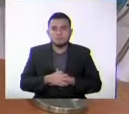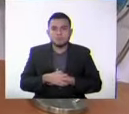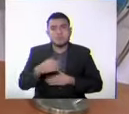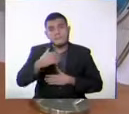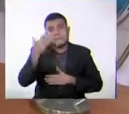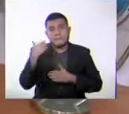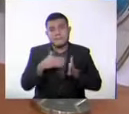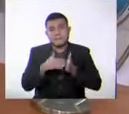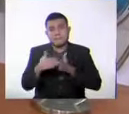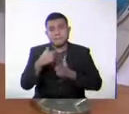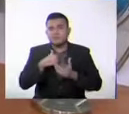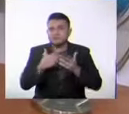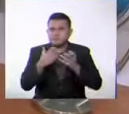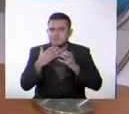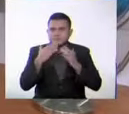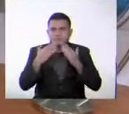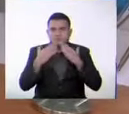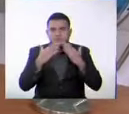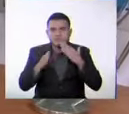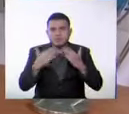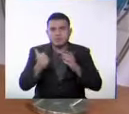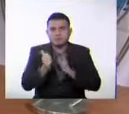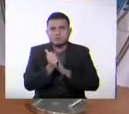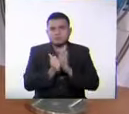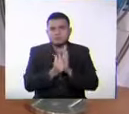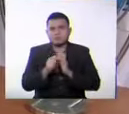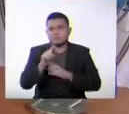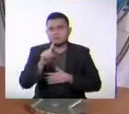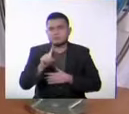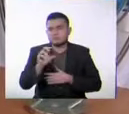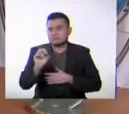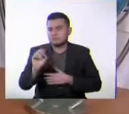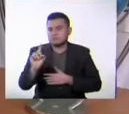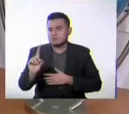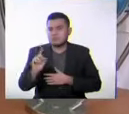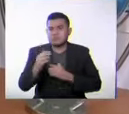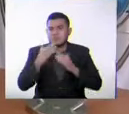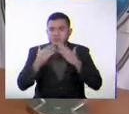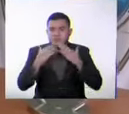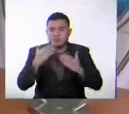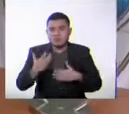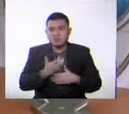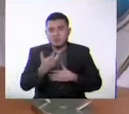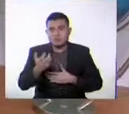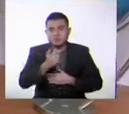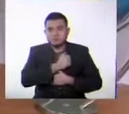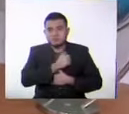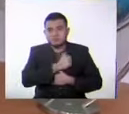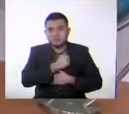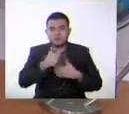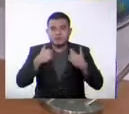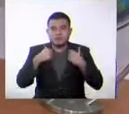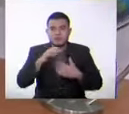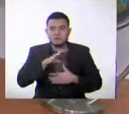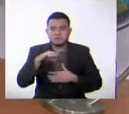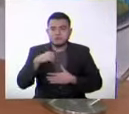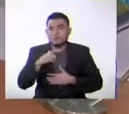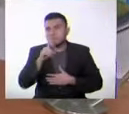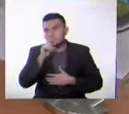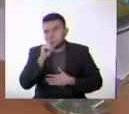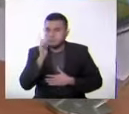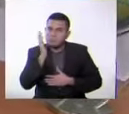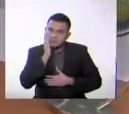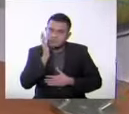esto, te cuento que en el artículo también, el 101, habla de todas esas responsabilidades que tiene la familia, padre y madre,